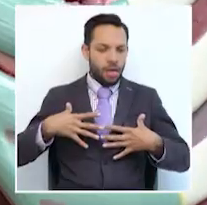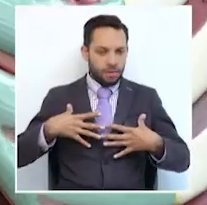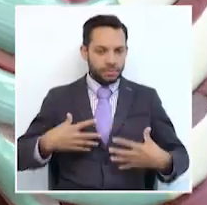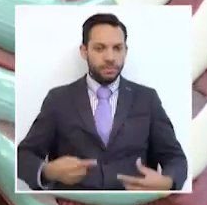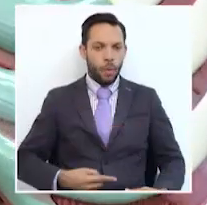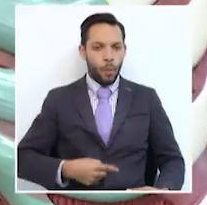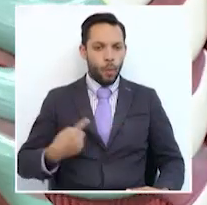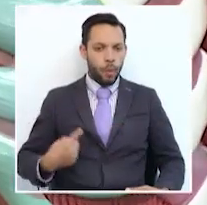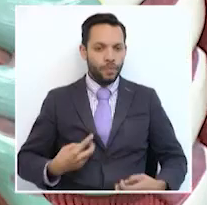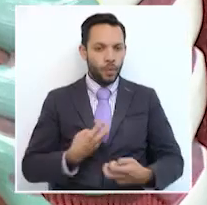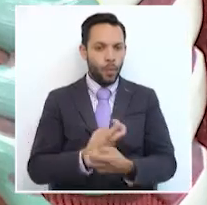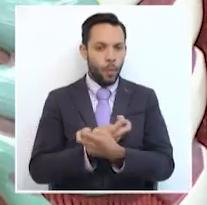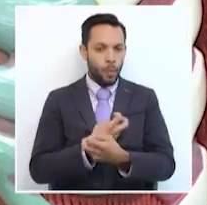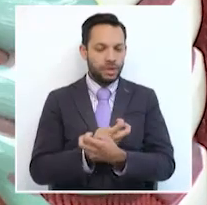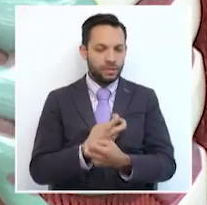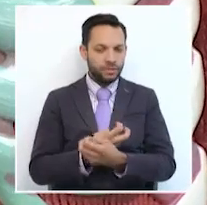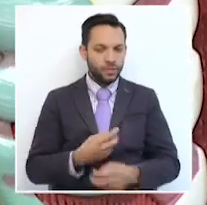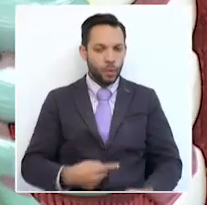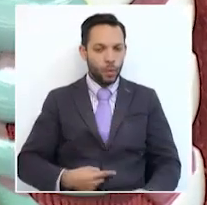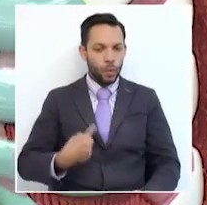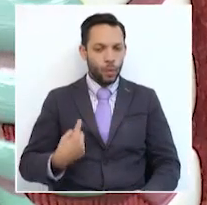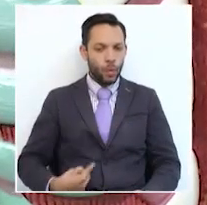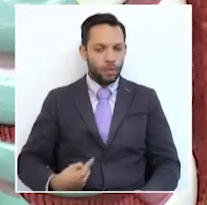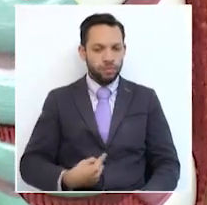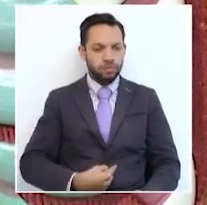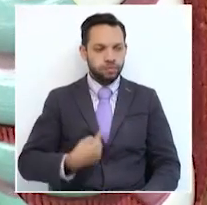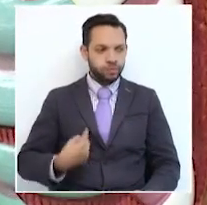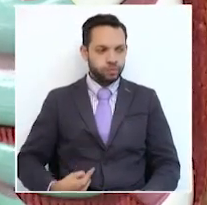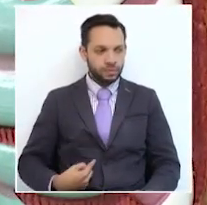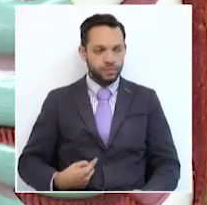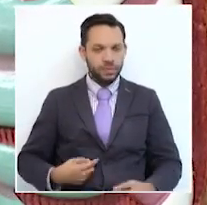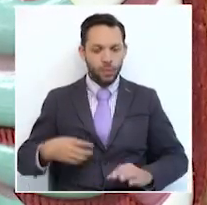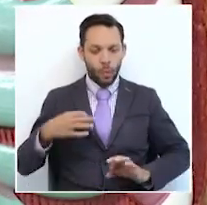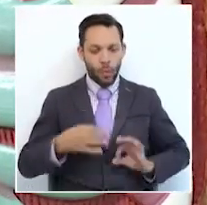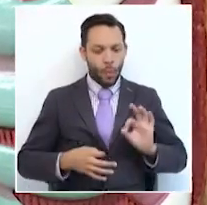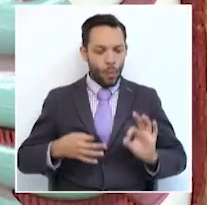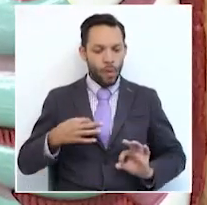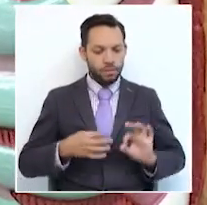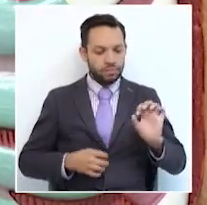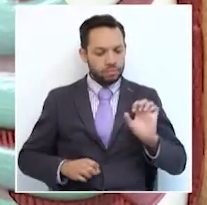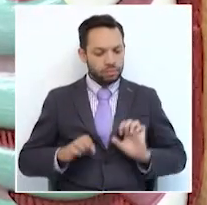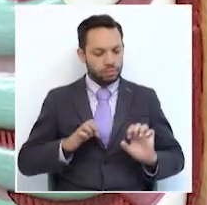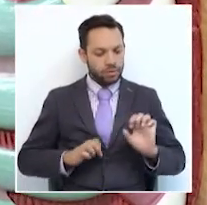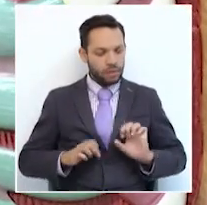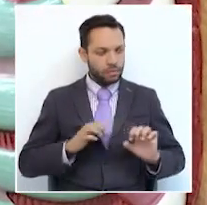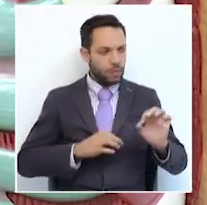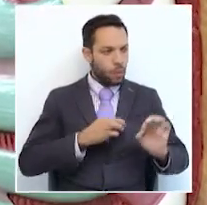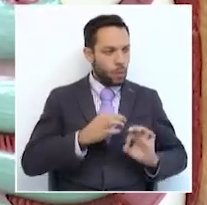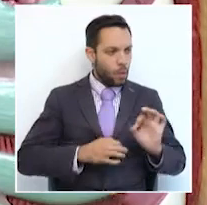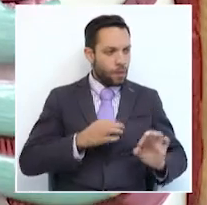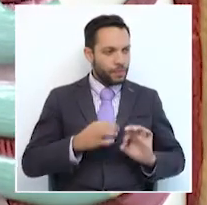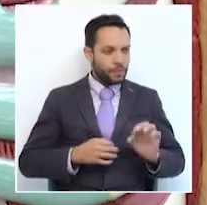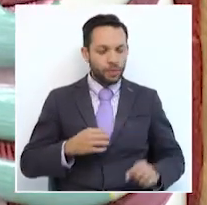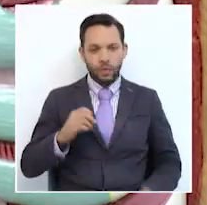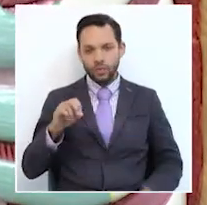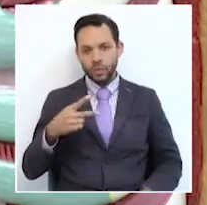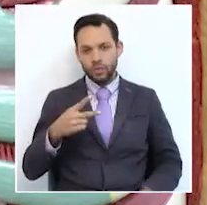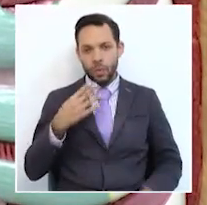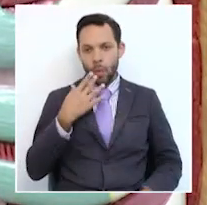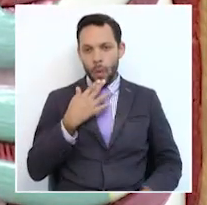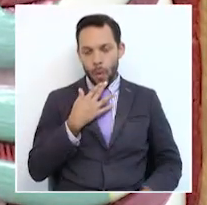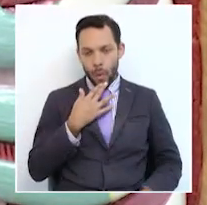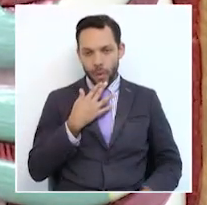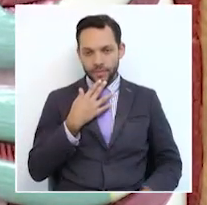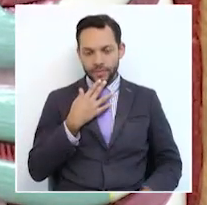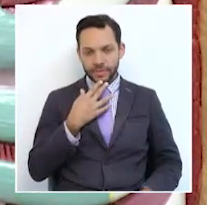que protegen ella en las costillas son un protector de esto y la gente dirá venga y eso porque tiene dos colores porque es que